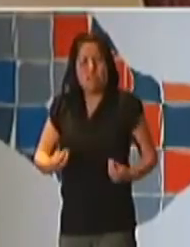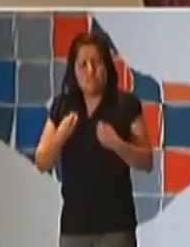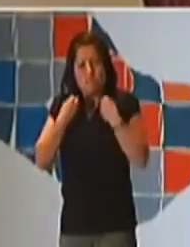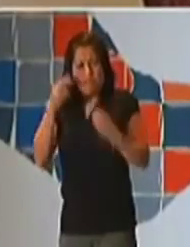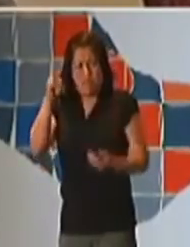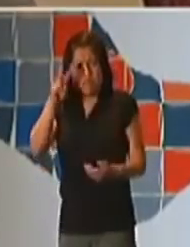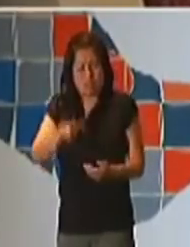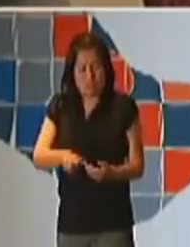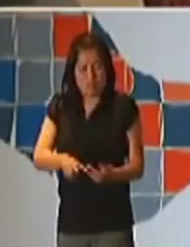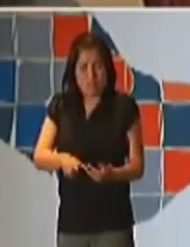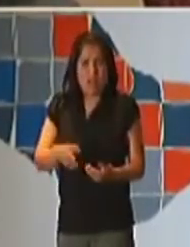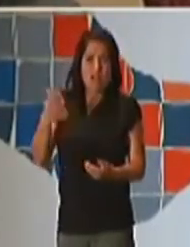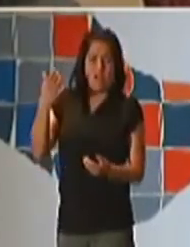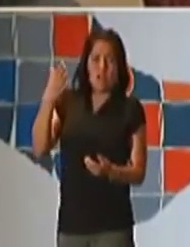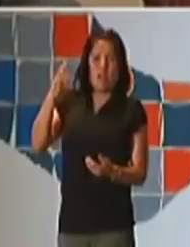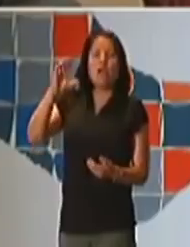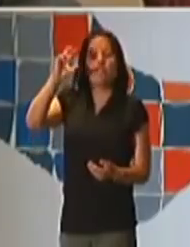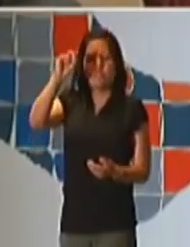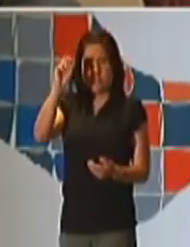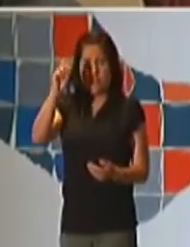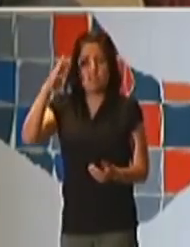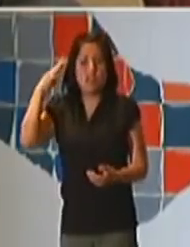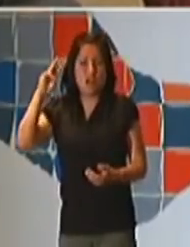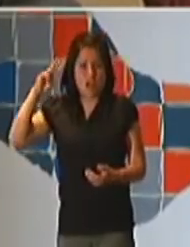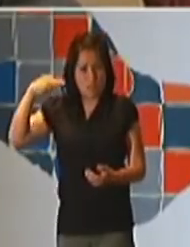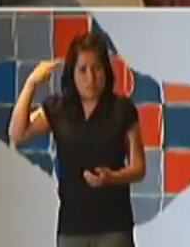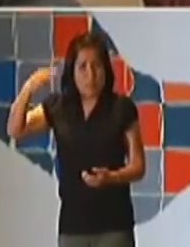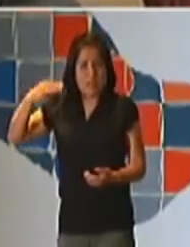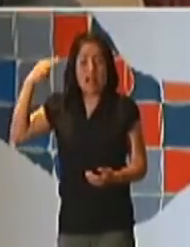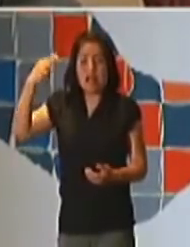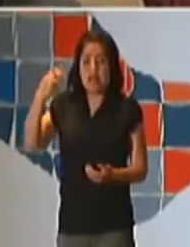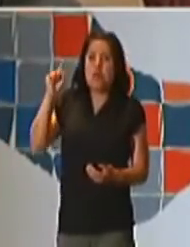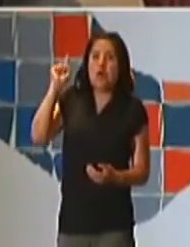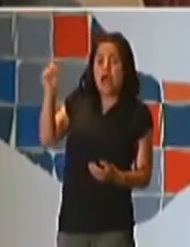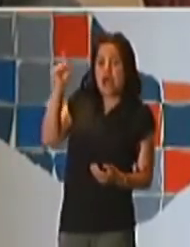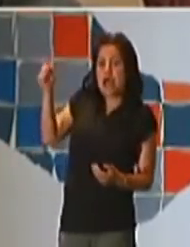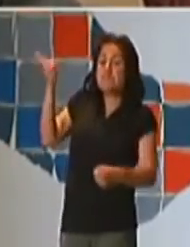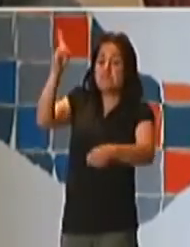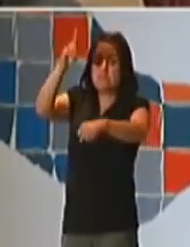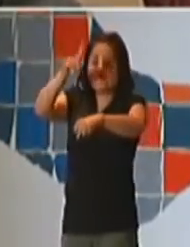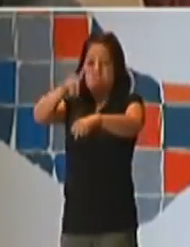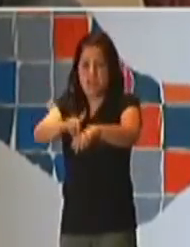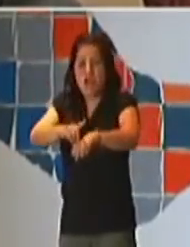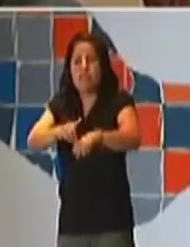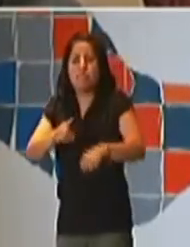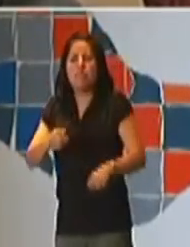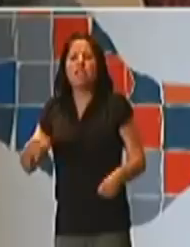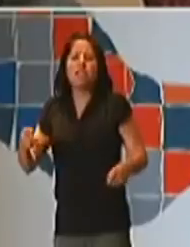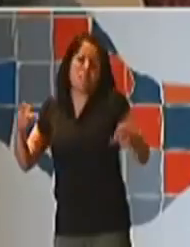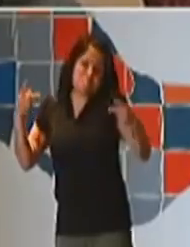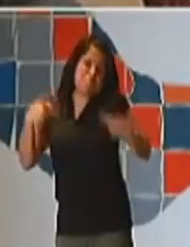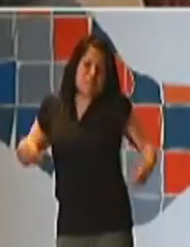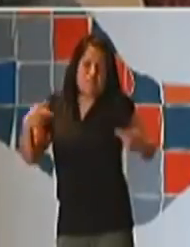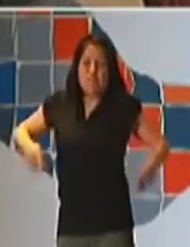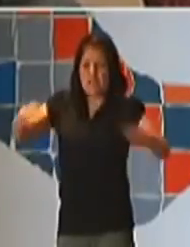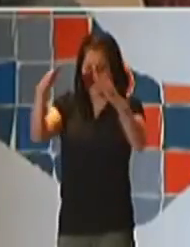30 de marzo día del servicio doméstico no viene mal contar la breve historia de